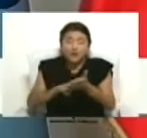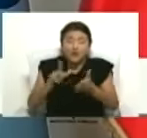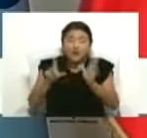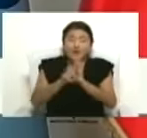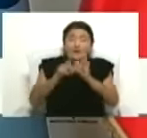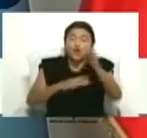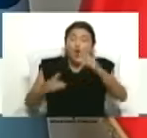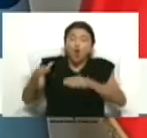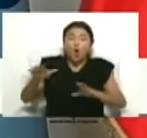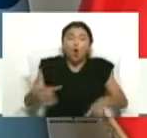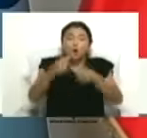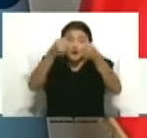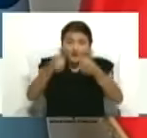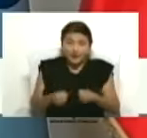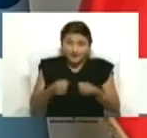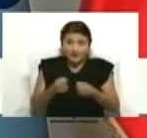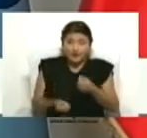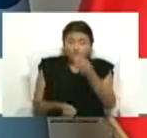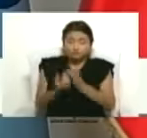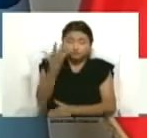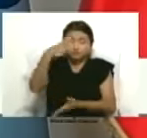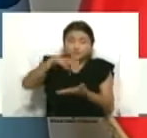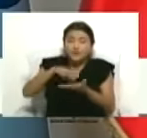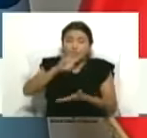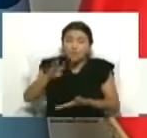orgánica de la creación de la Guayana Esequiba.